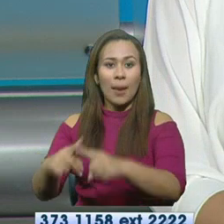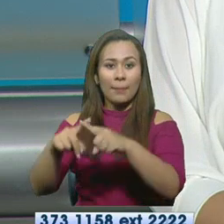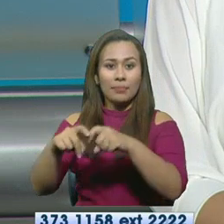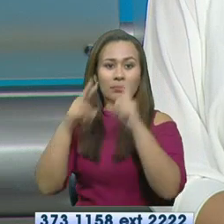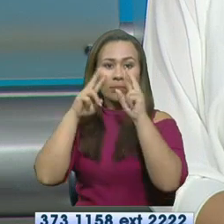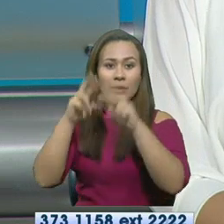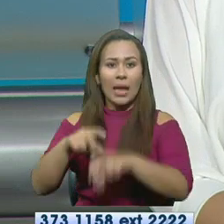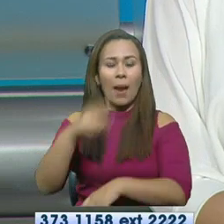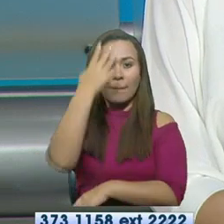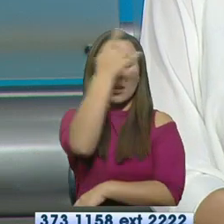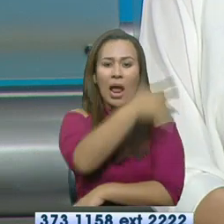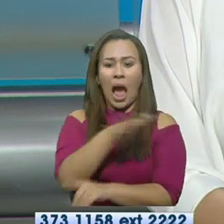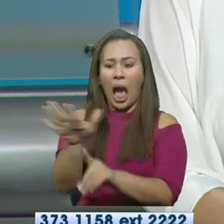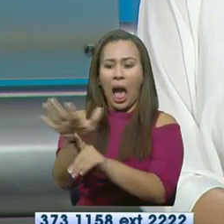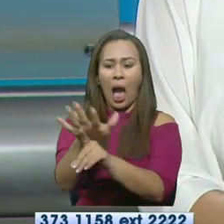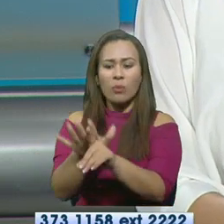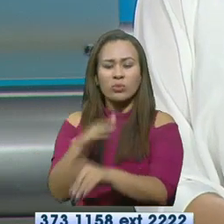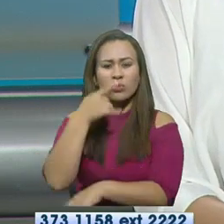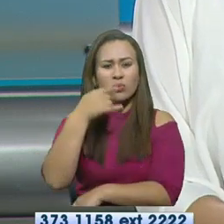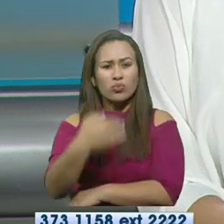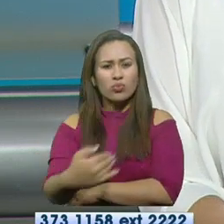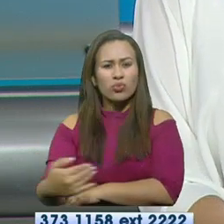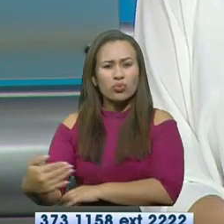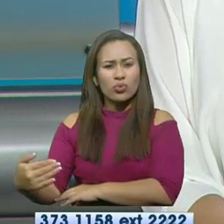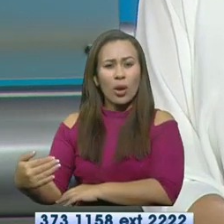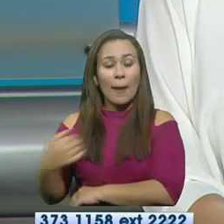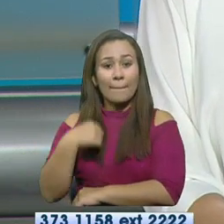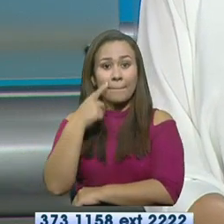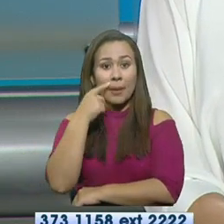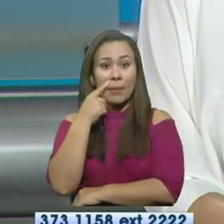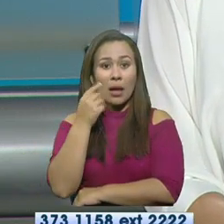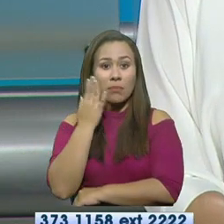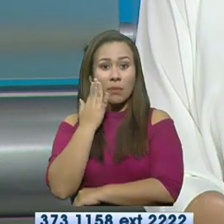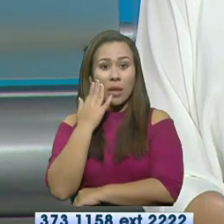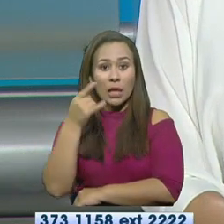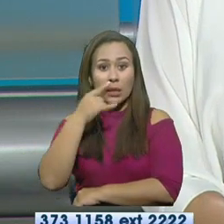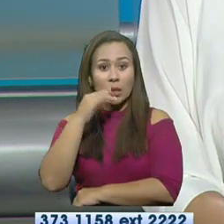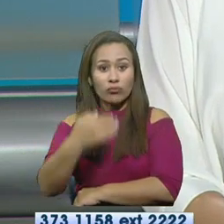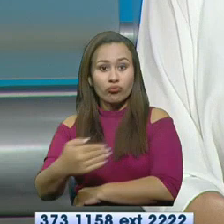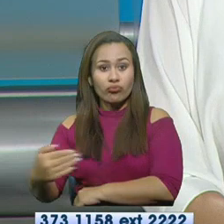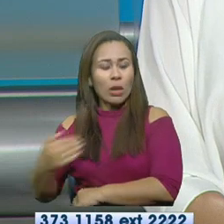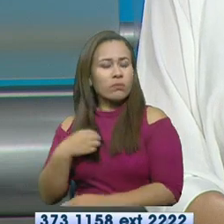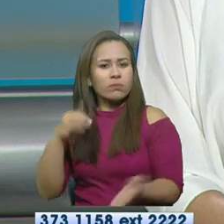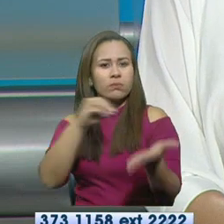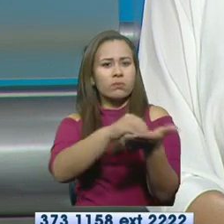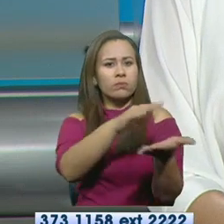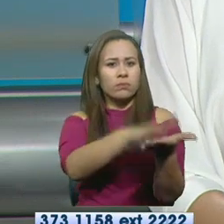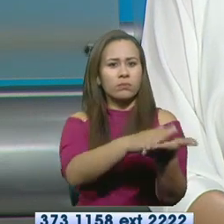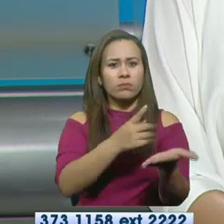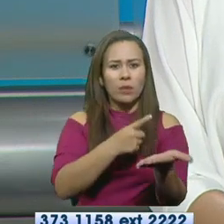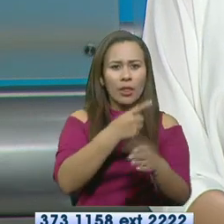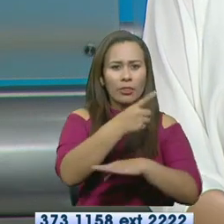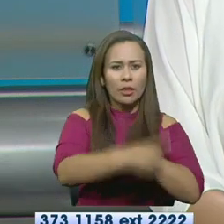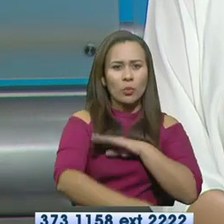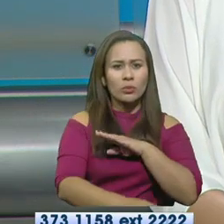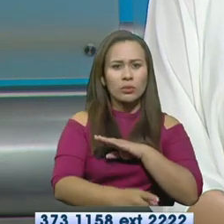estudiantes más pequeños. Los padres de los niños presuntamente agredidos acudieron a la audiencia de formulación de